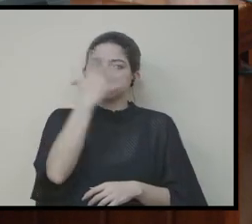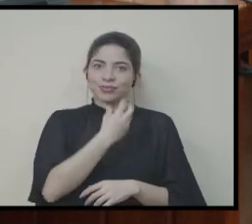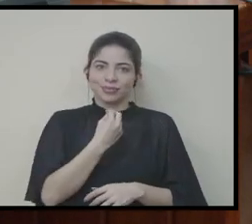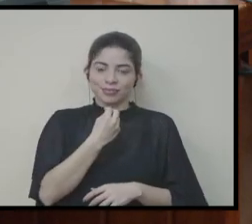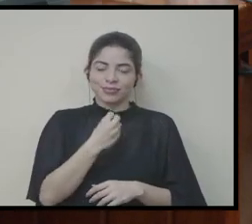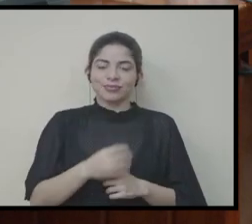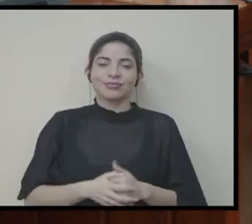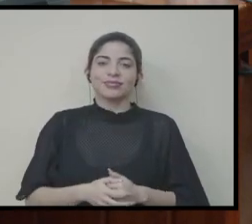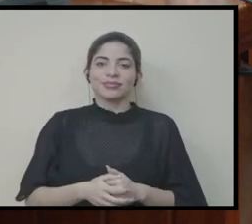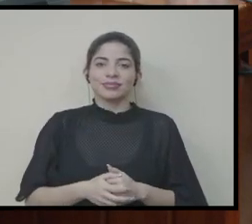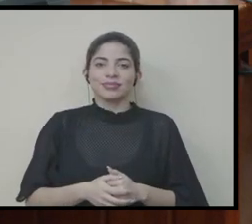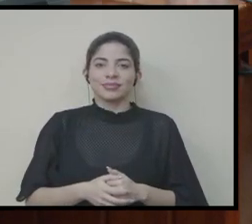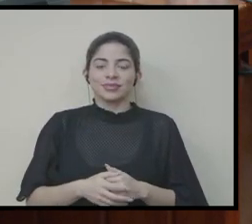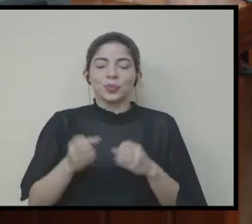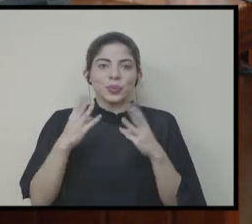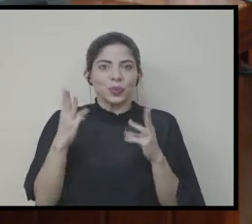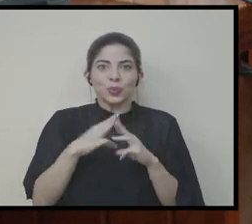bonito.